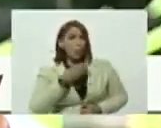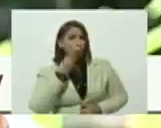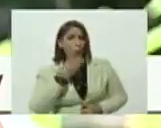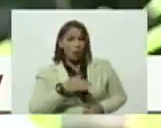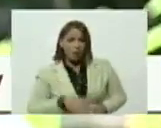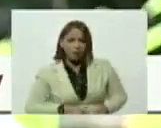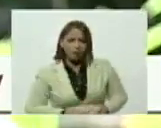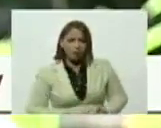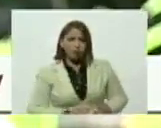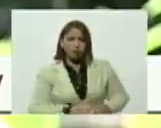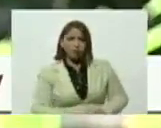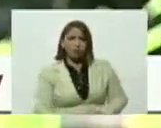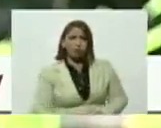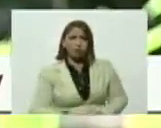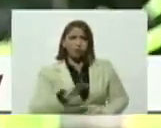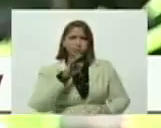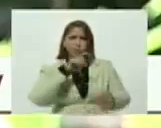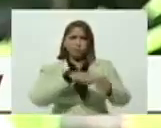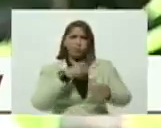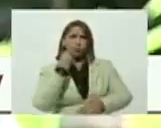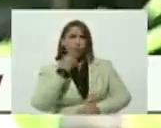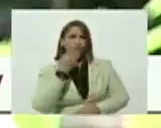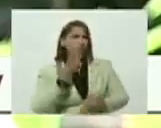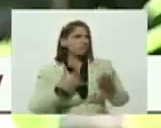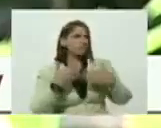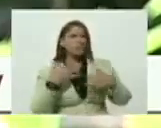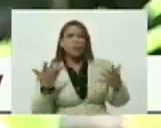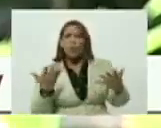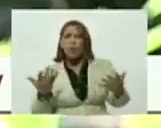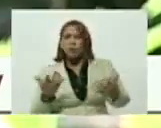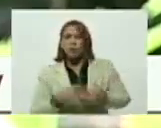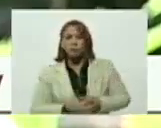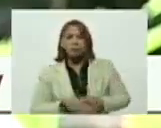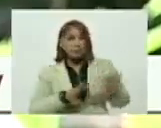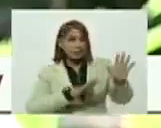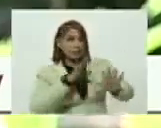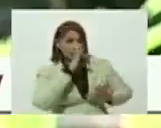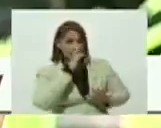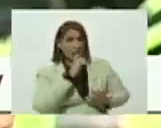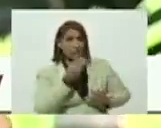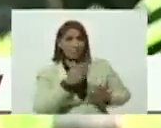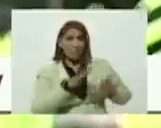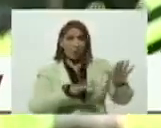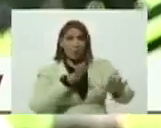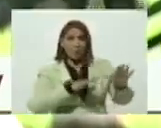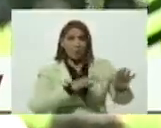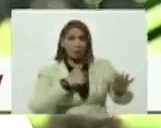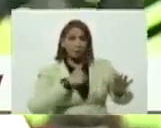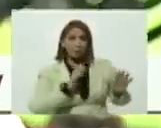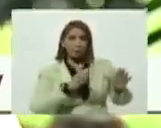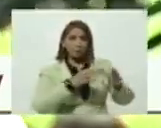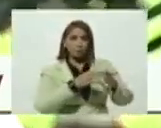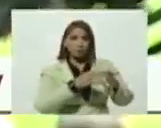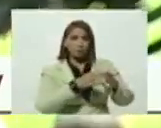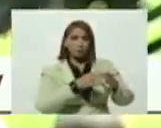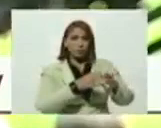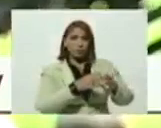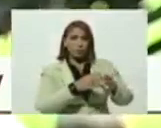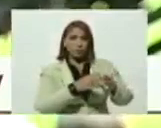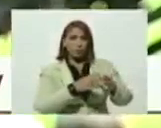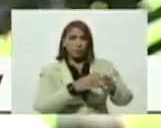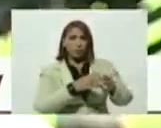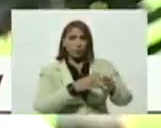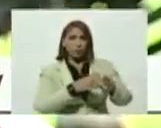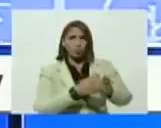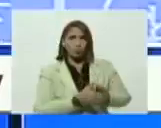formando parte de la JPSU y me siento desde los 15 años. Yo vengo de la Organización de Estudiantes de Educación